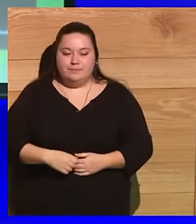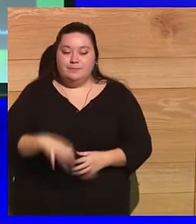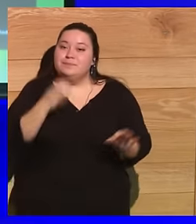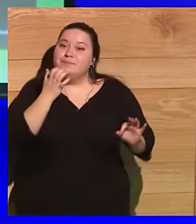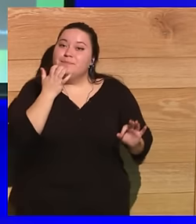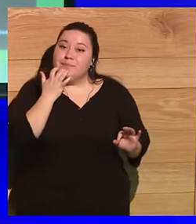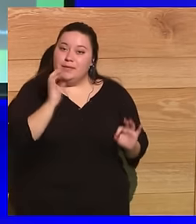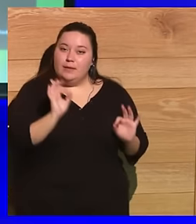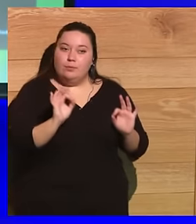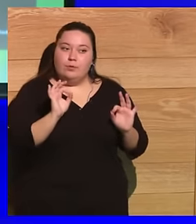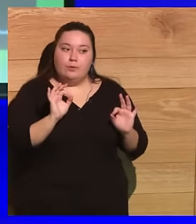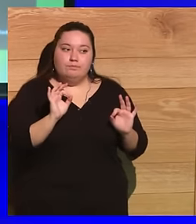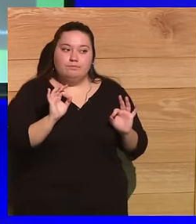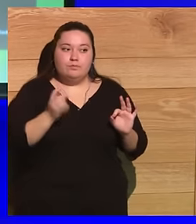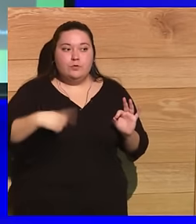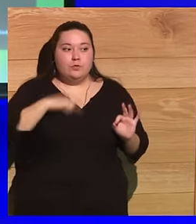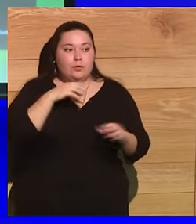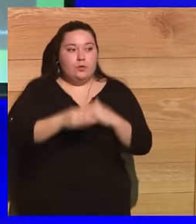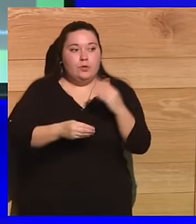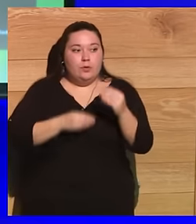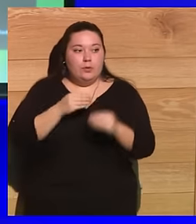ejemplo lo hicimos